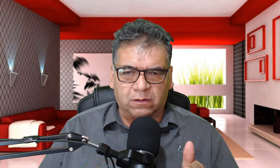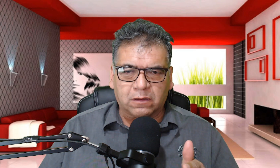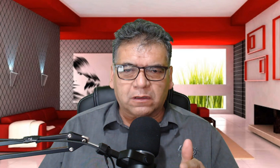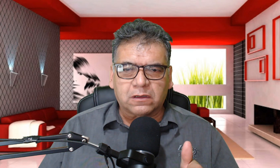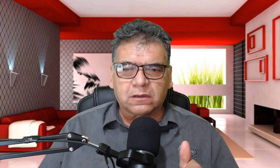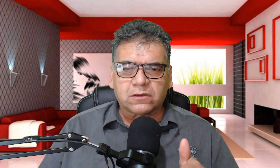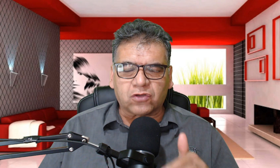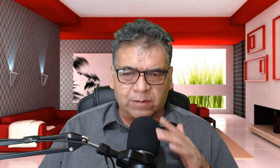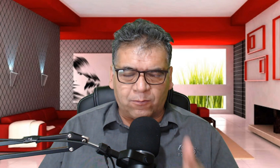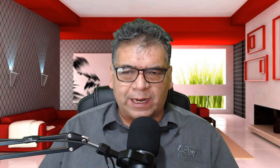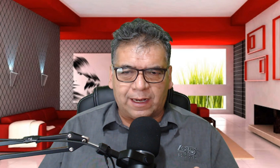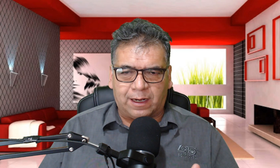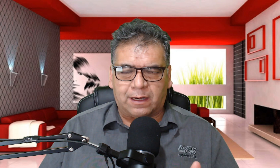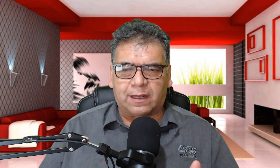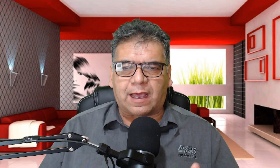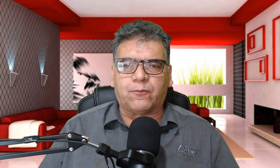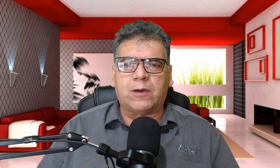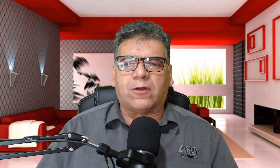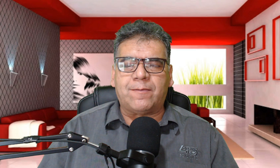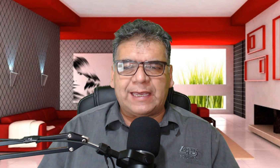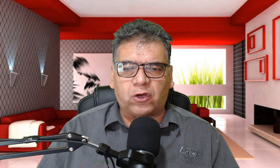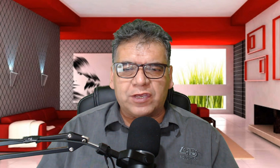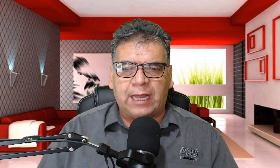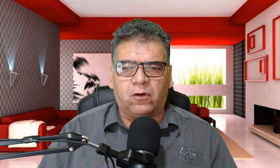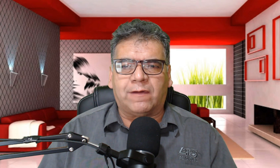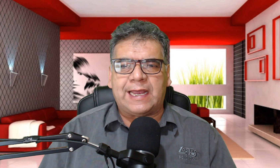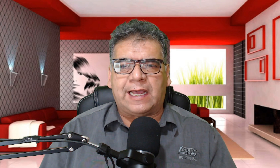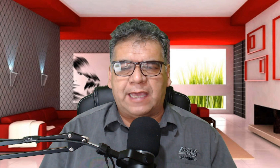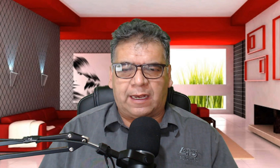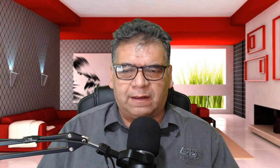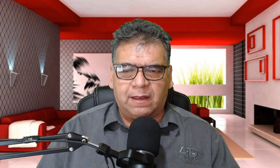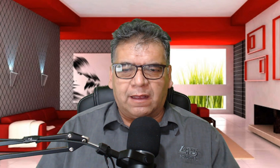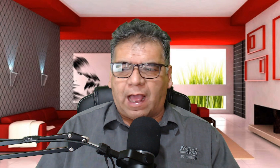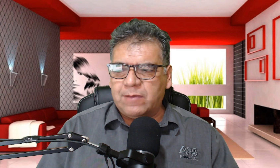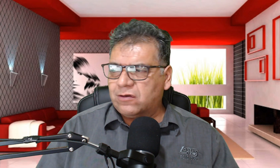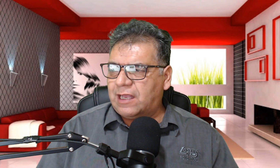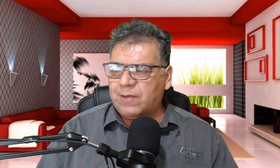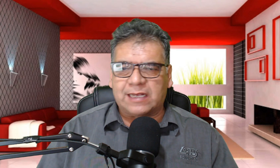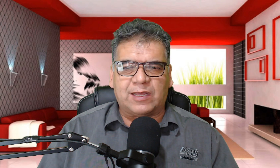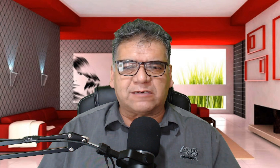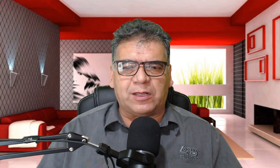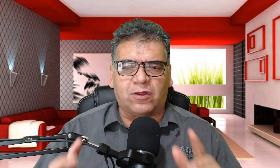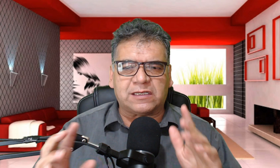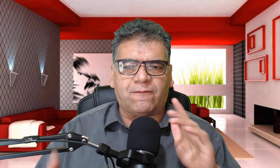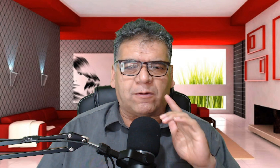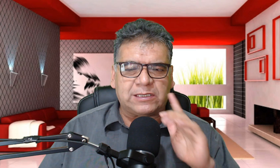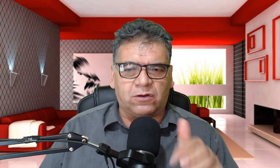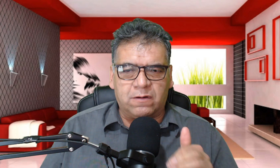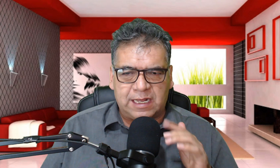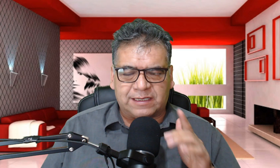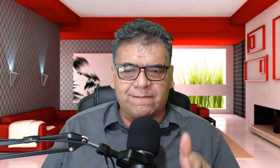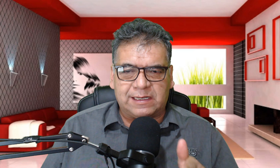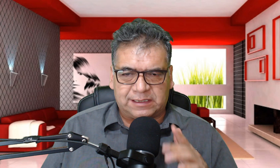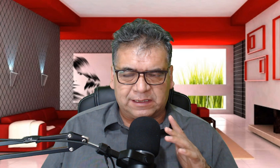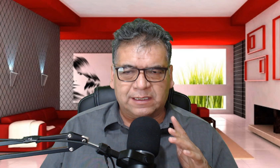discurso, doble moral. Al pueblo de México ya no lo van a engañar. Amigos y amigas, me despido de esta información.